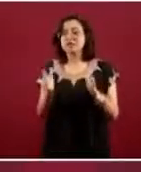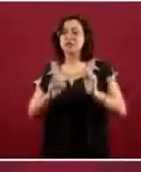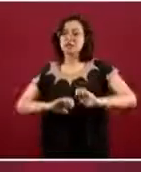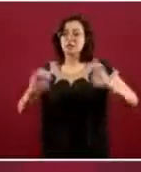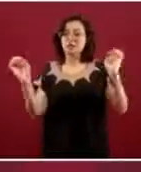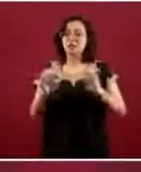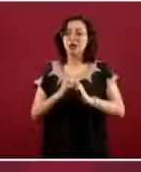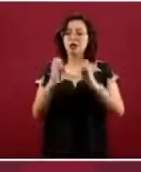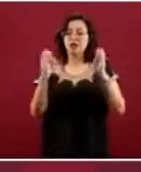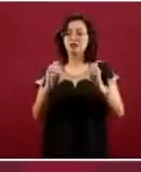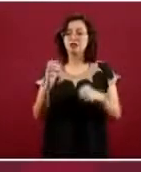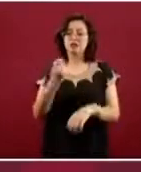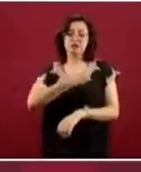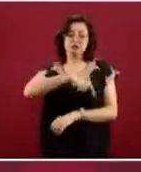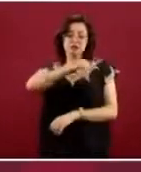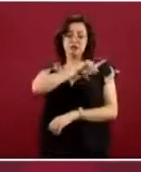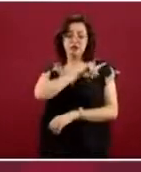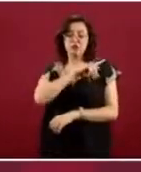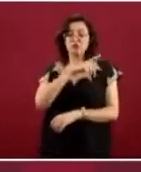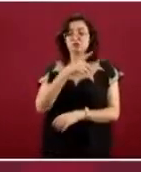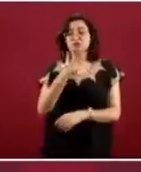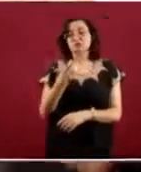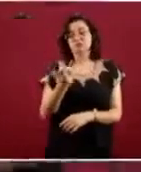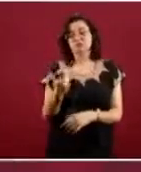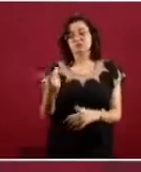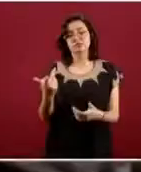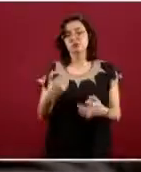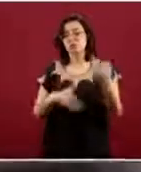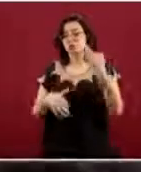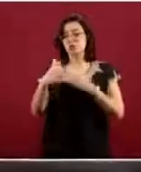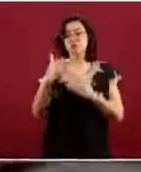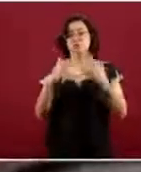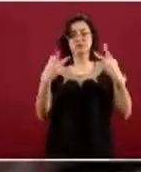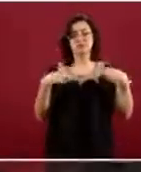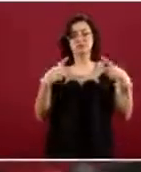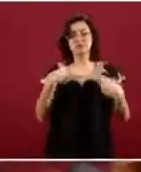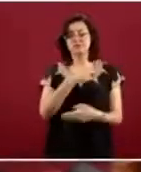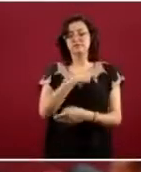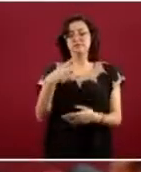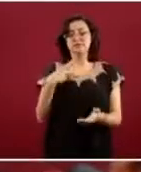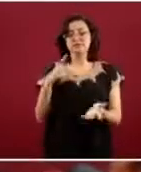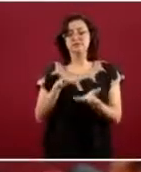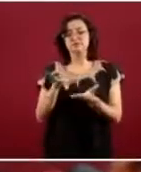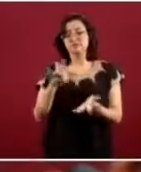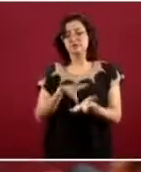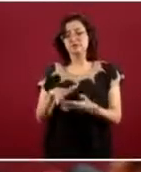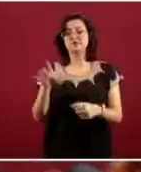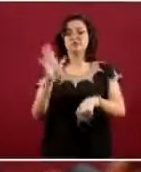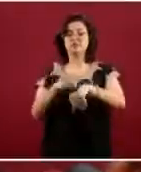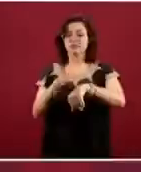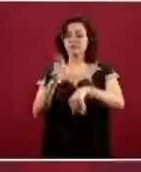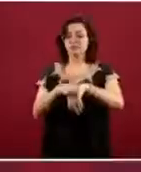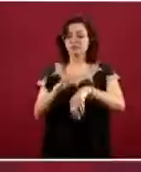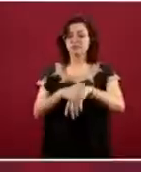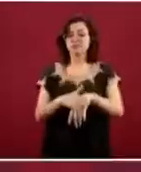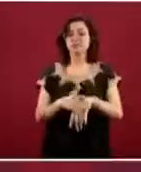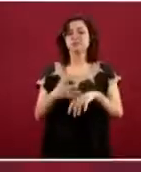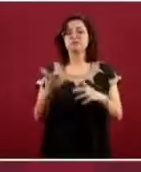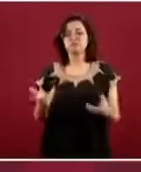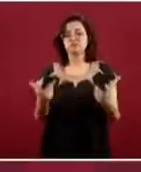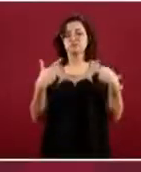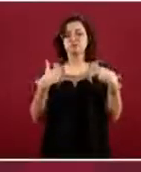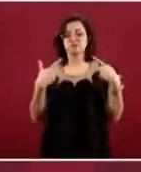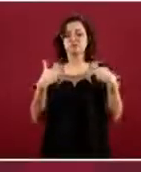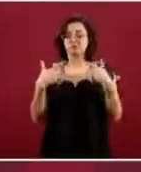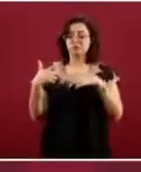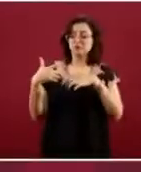emergencia sanitaria en donde requerimos la solidaridad de todas y todos. Entonces, mi llamado es a las personas que se manifiestan en